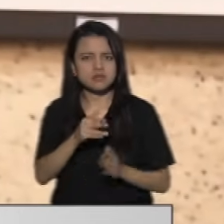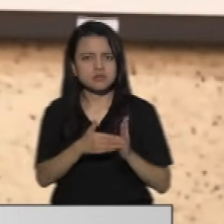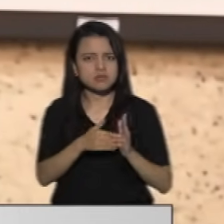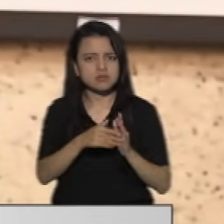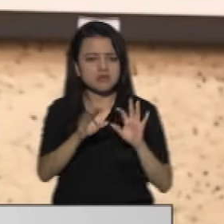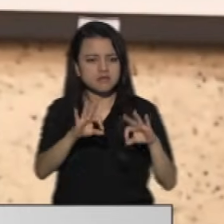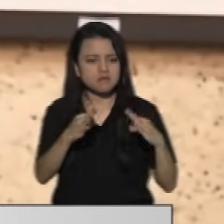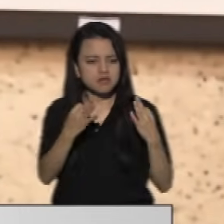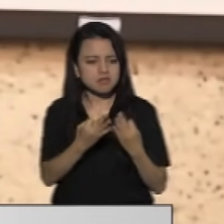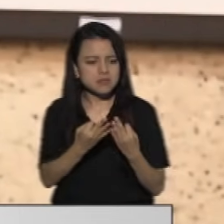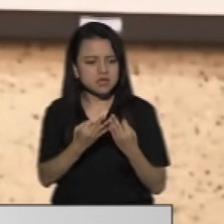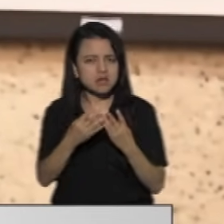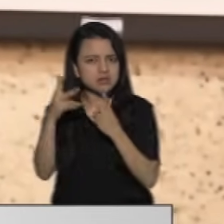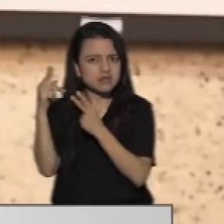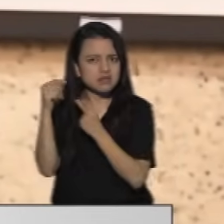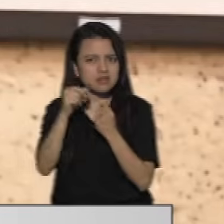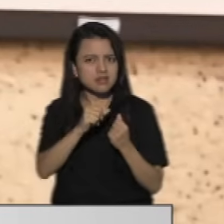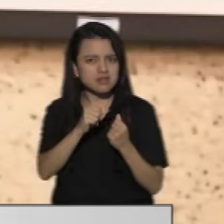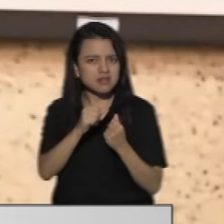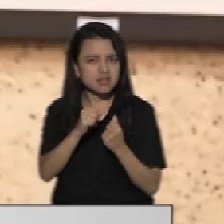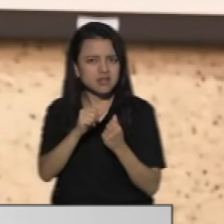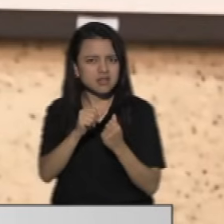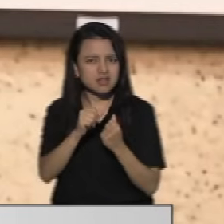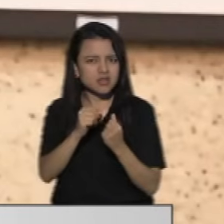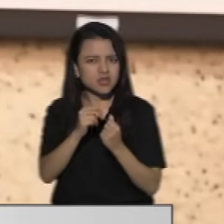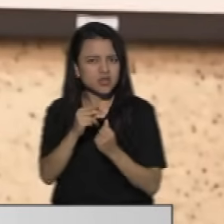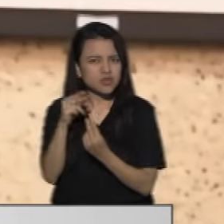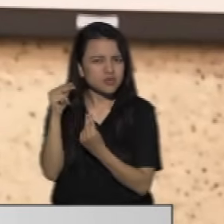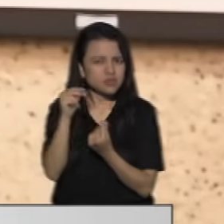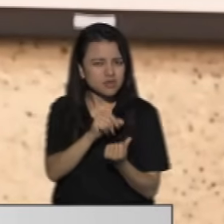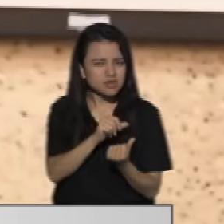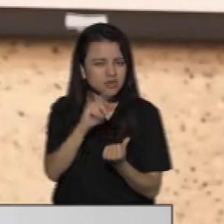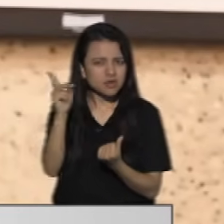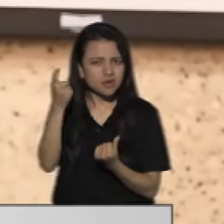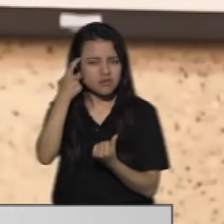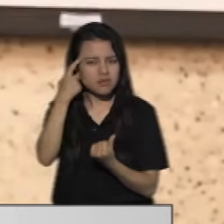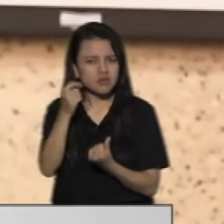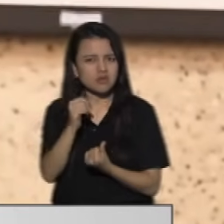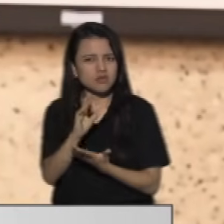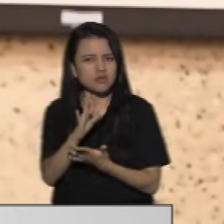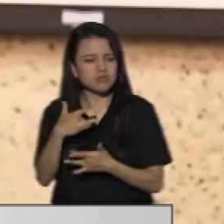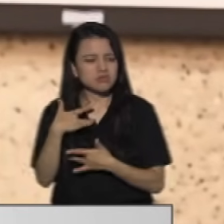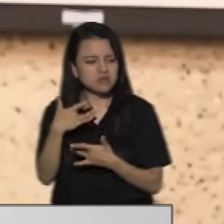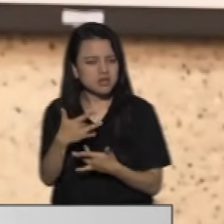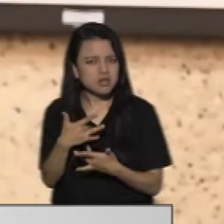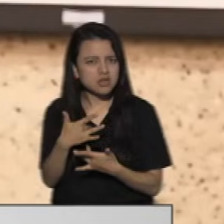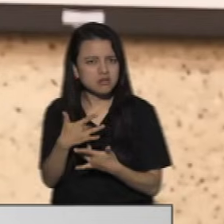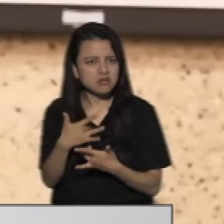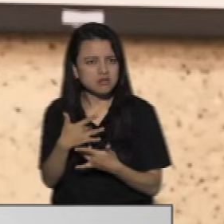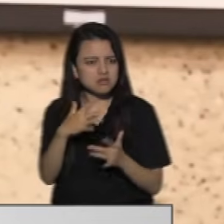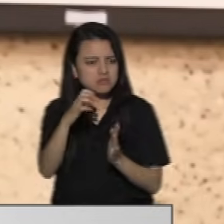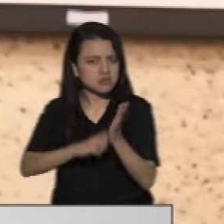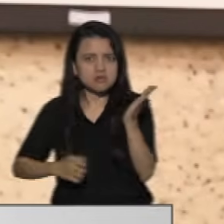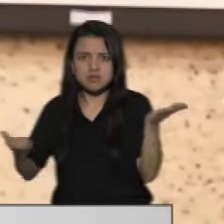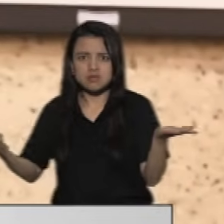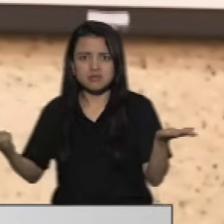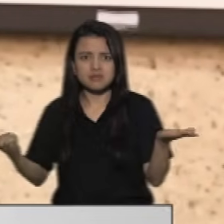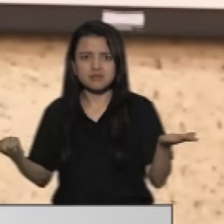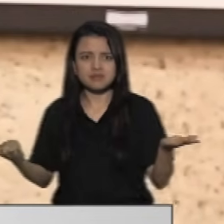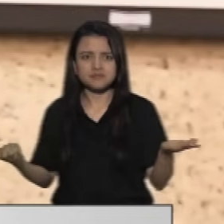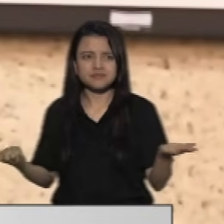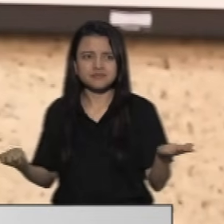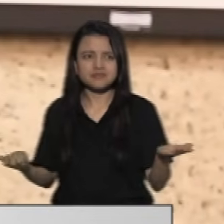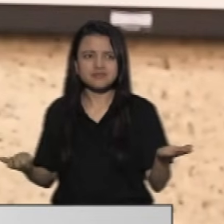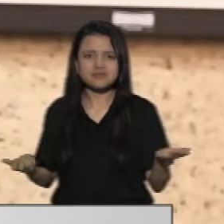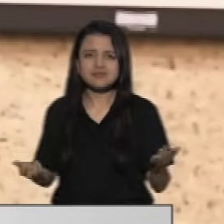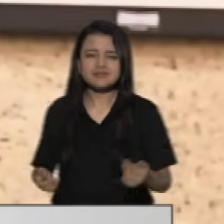recibían ingreso solidario del gobierno nacional porque están en pobreza. Se los quitó de un día para otro. Ahí están las consecuencias. Es que